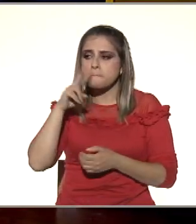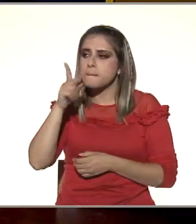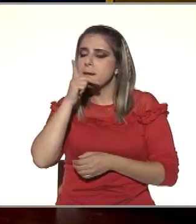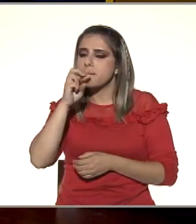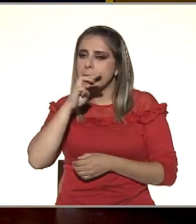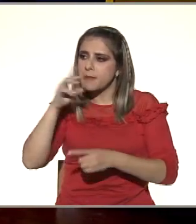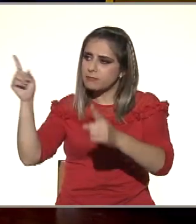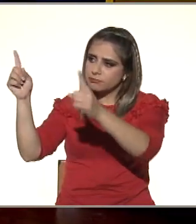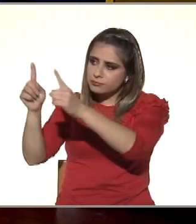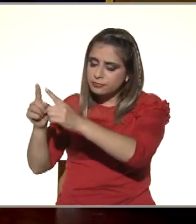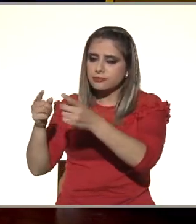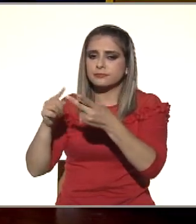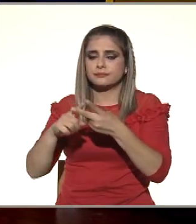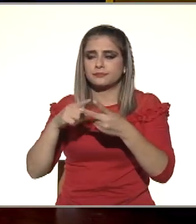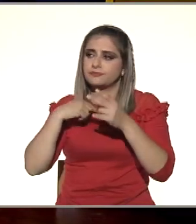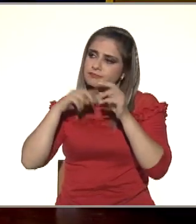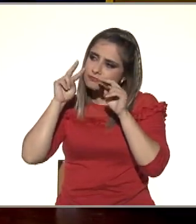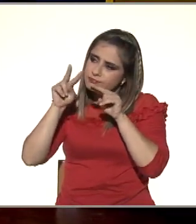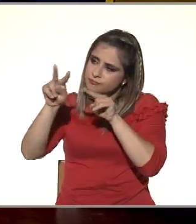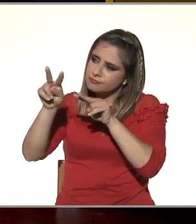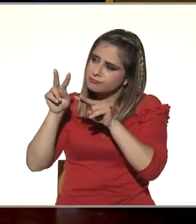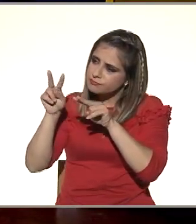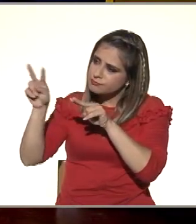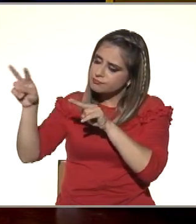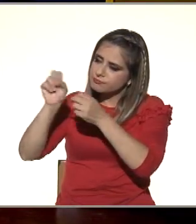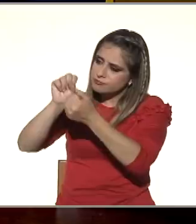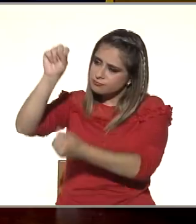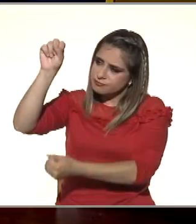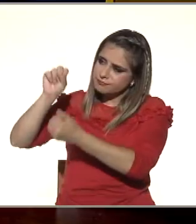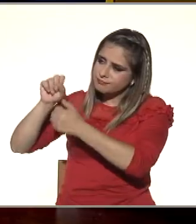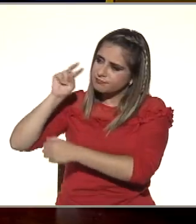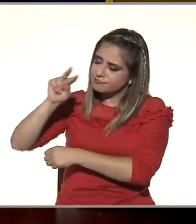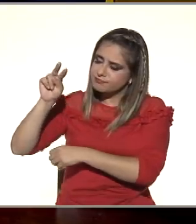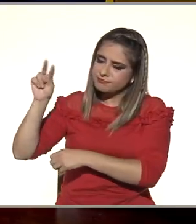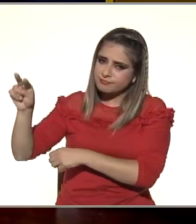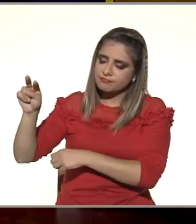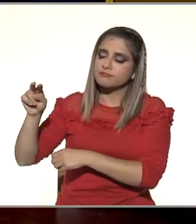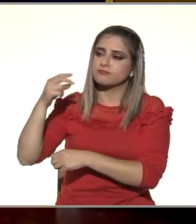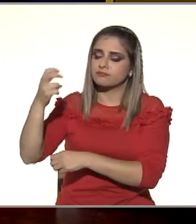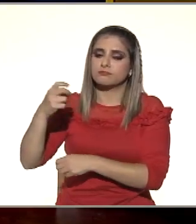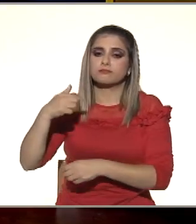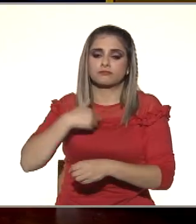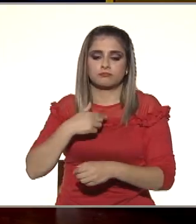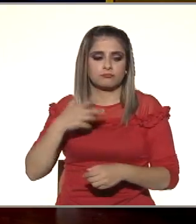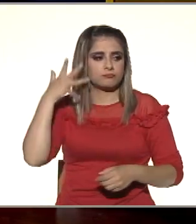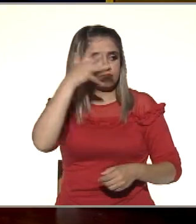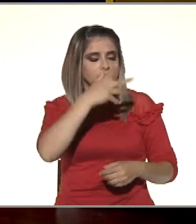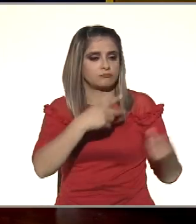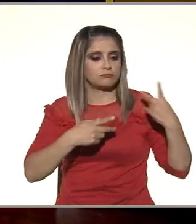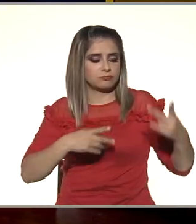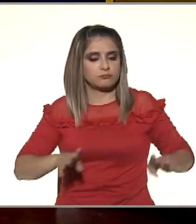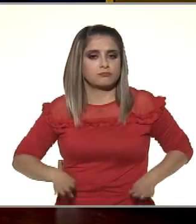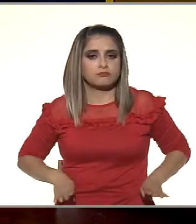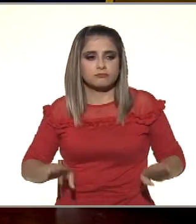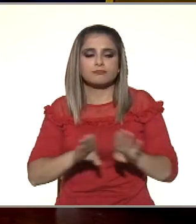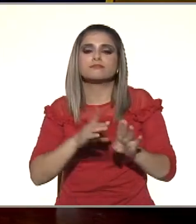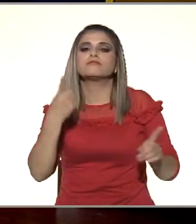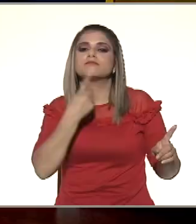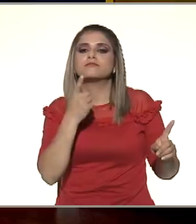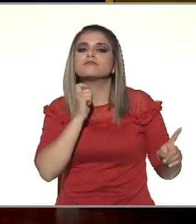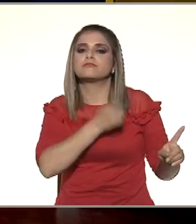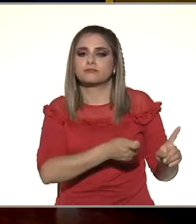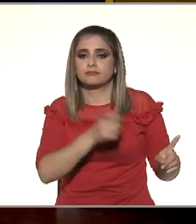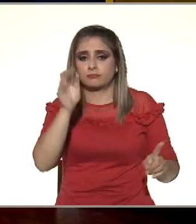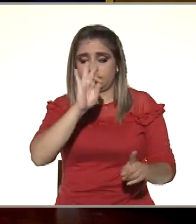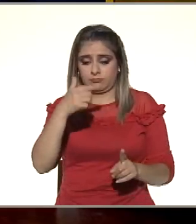la imagen interna que tenemos de ellos y cómo eso ha permeado también nuestras relaciones de pareja, tanto en si nosotros hemos sido